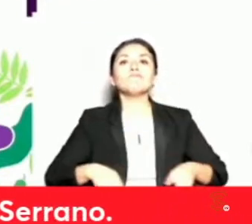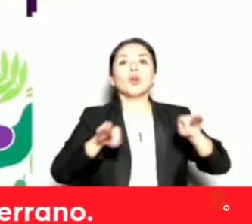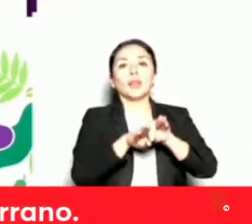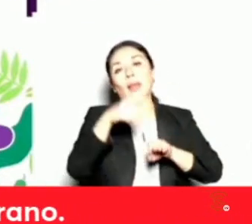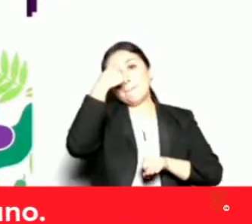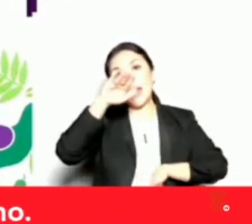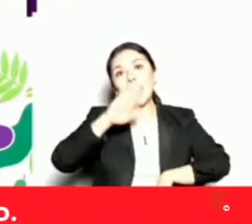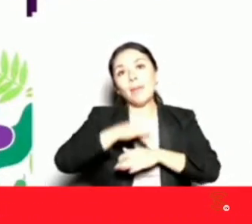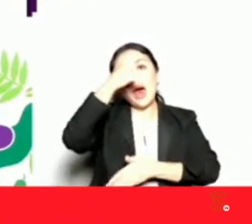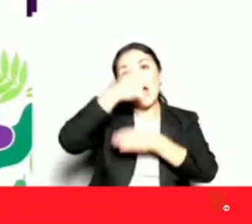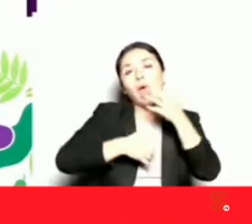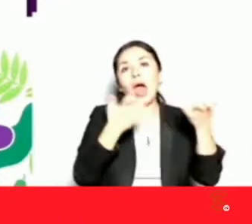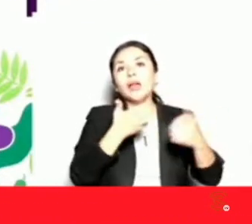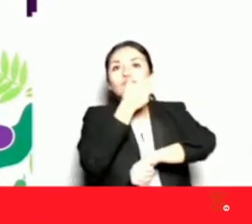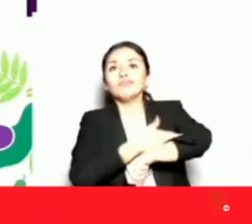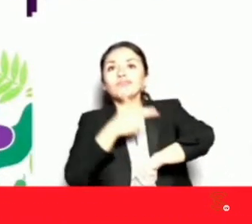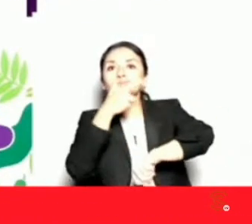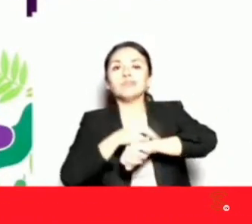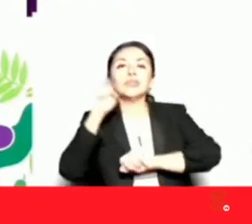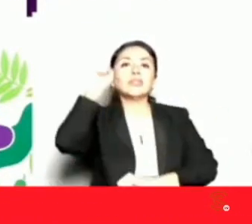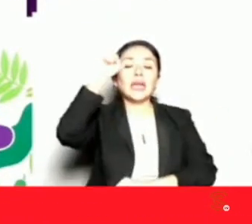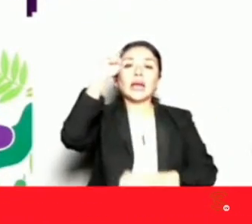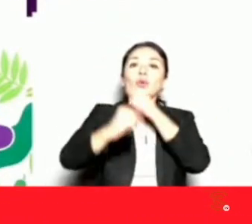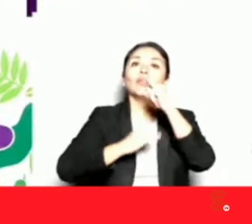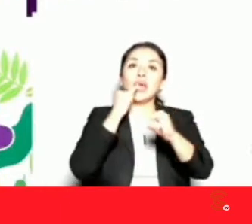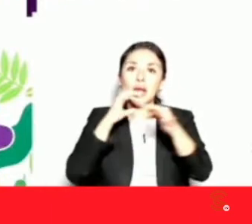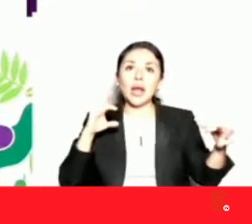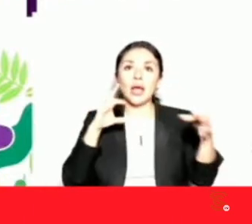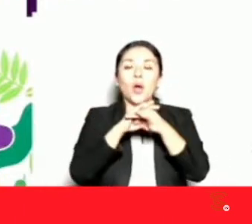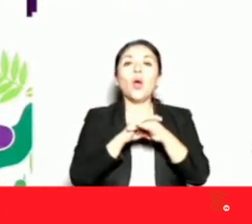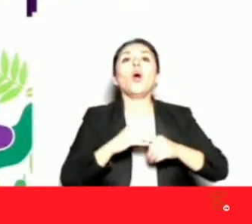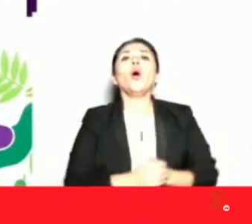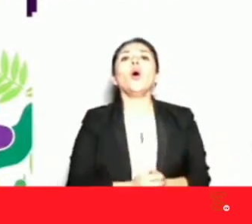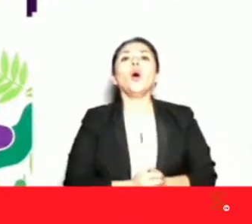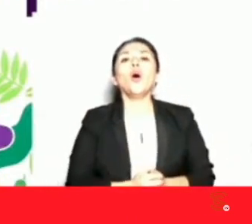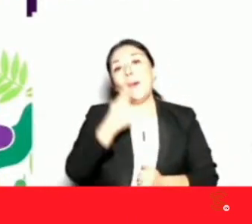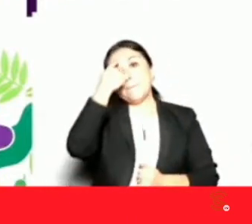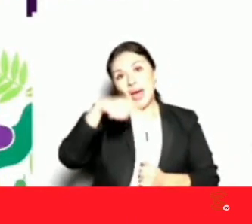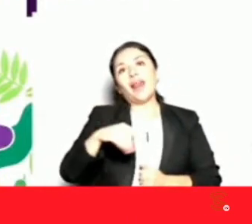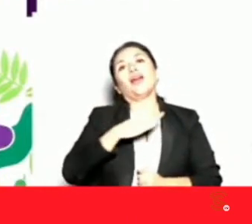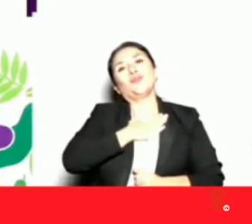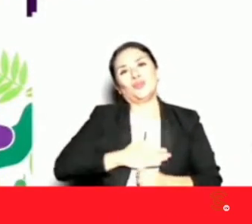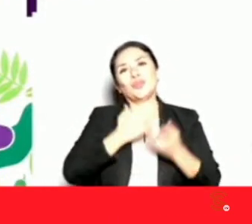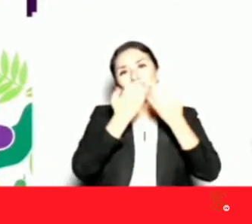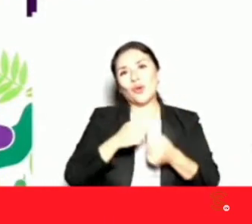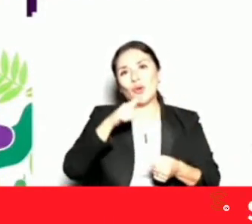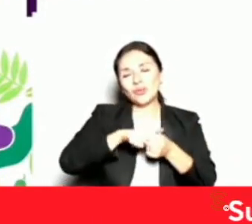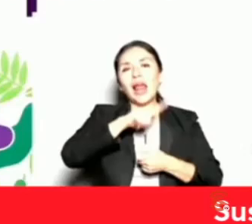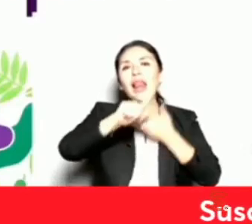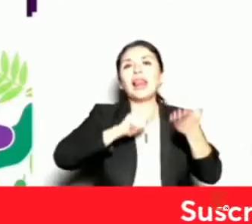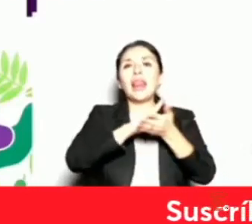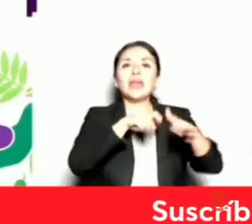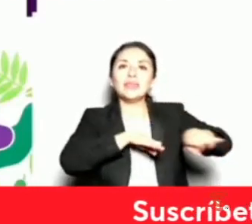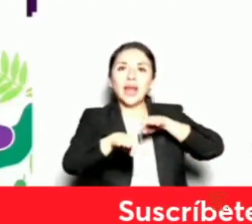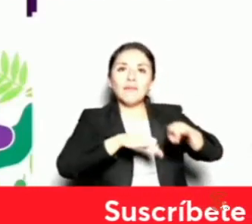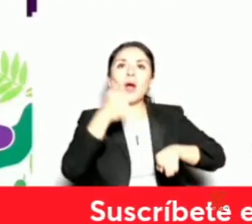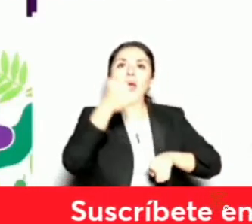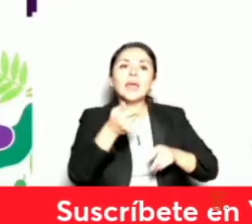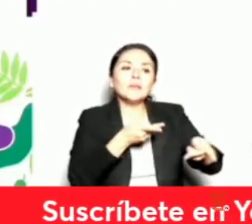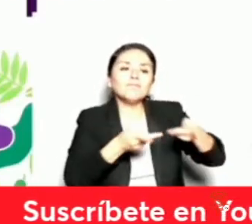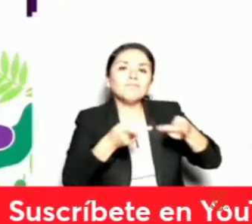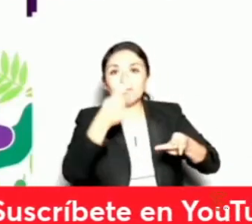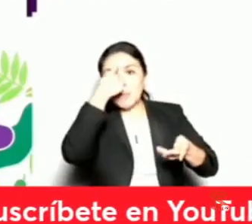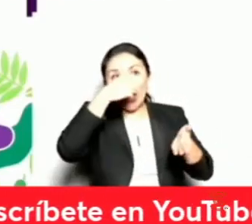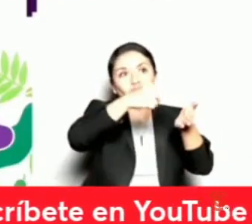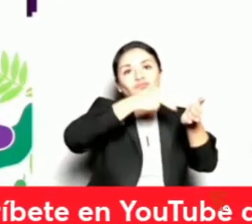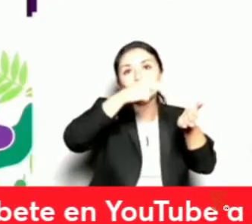con organizaciones sindicales nacionales e internacionales en voz de la justicia social, las leyes laborales y la ratificación de